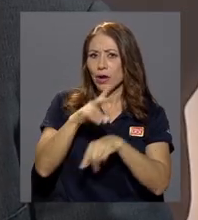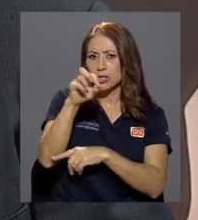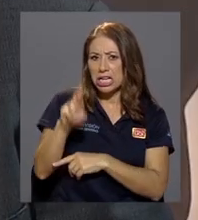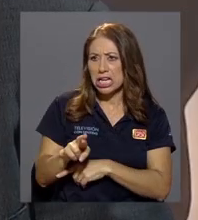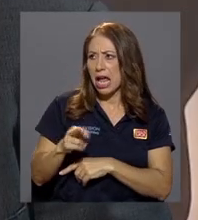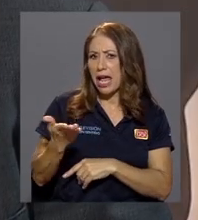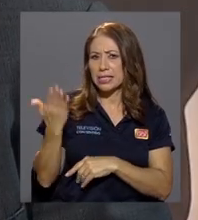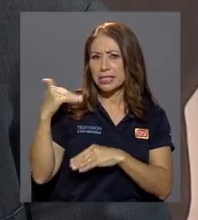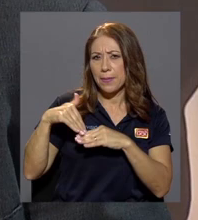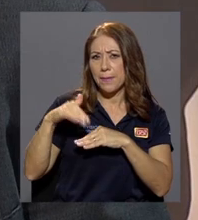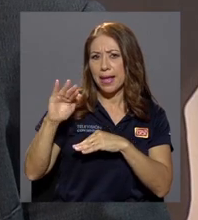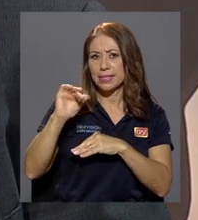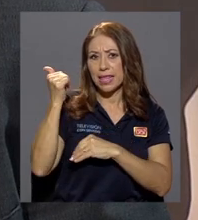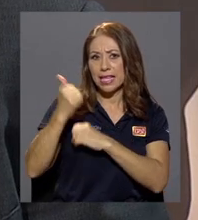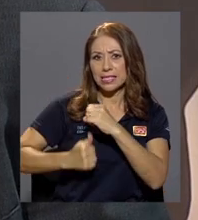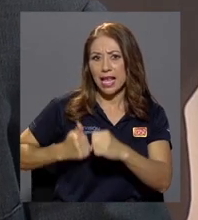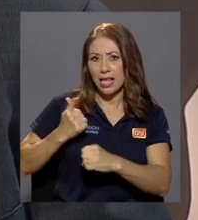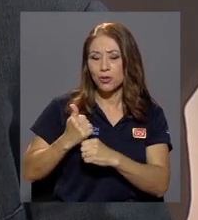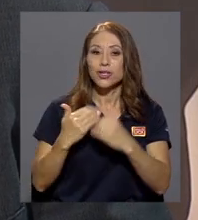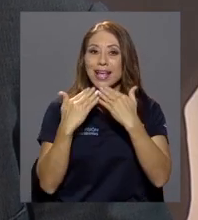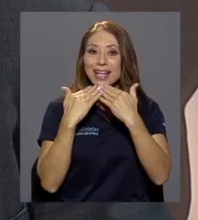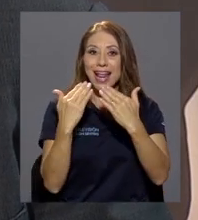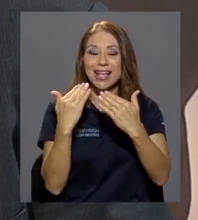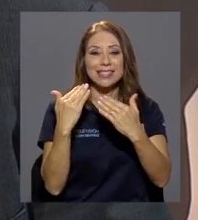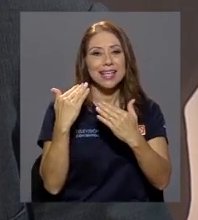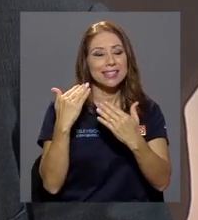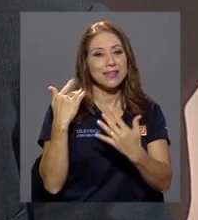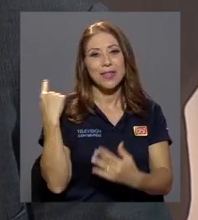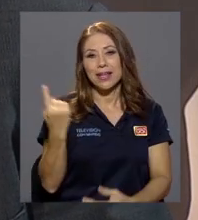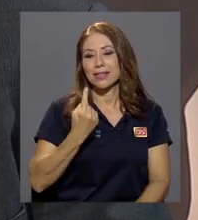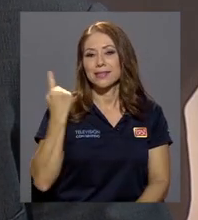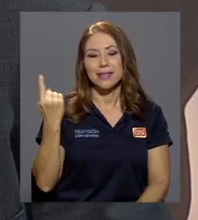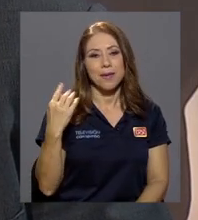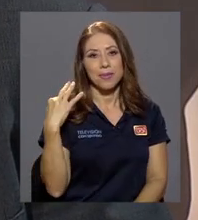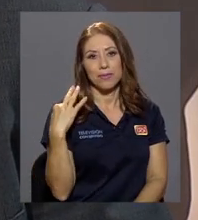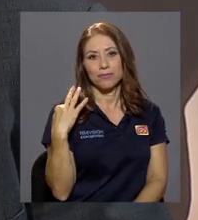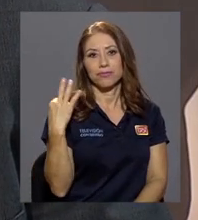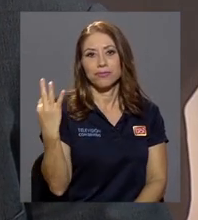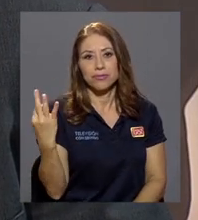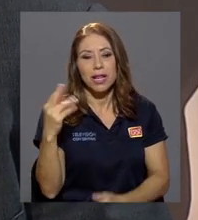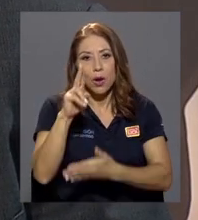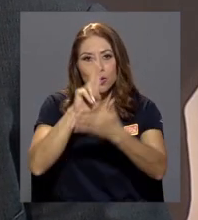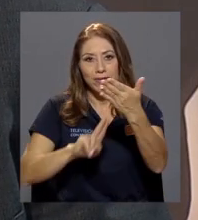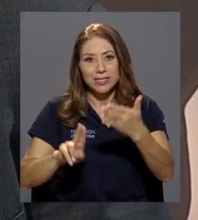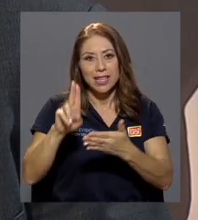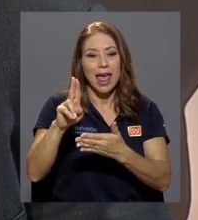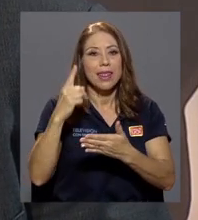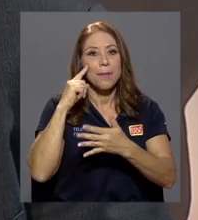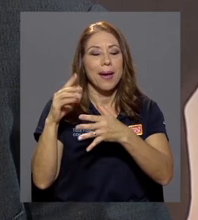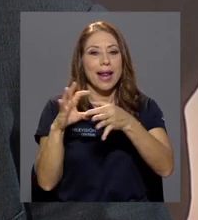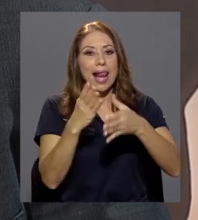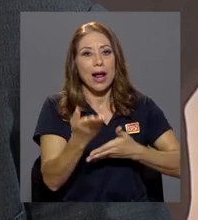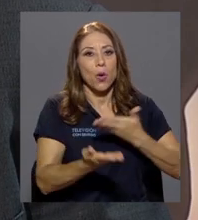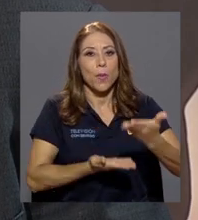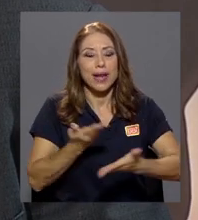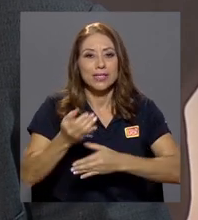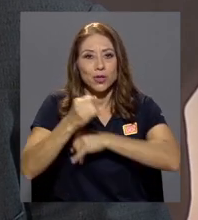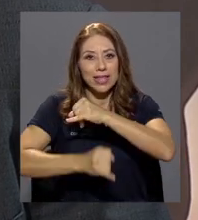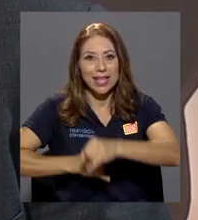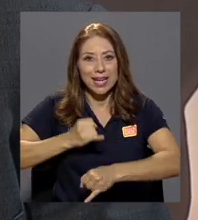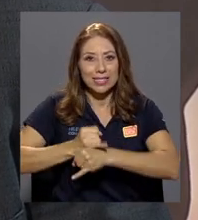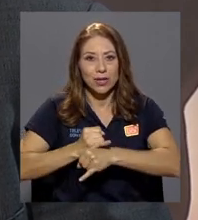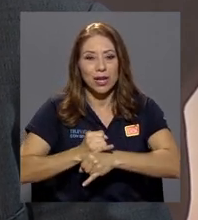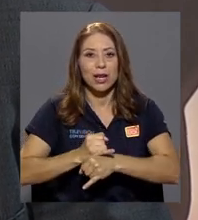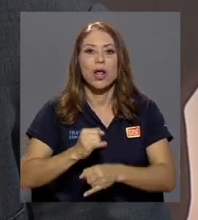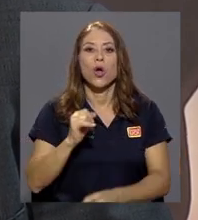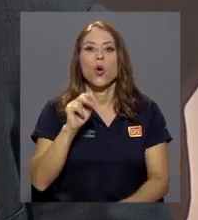poco más de 10 años precisamente gracias a la invitación que siempre en este sentido nos formuló la universidad para la cooperación internacional